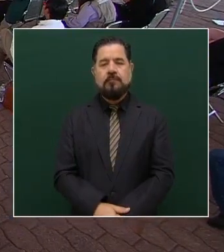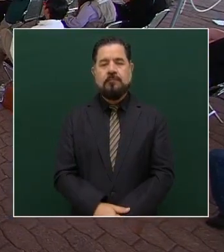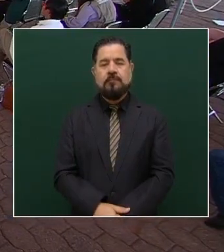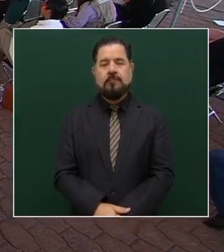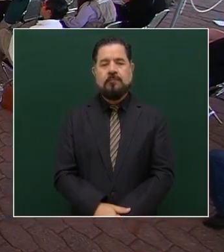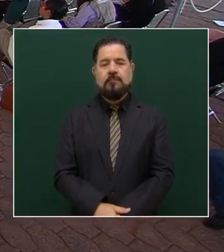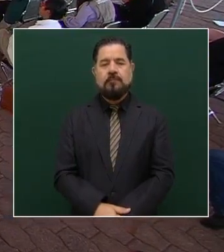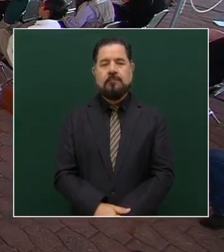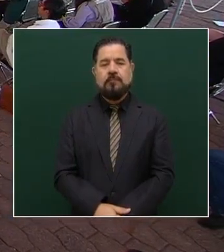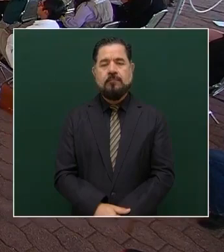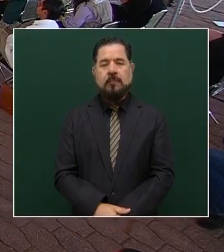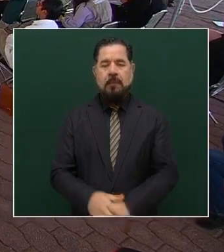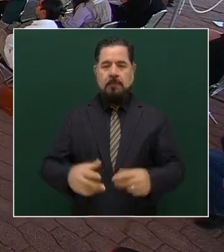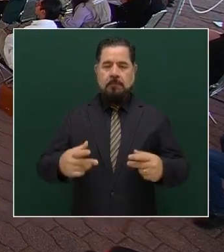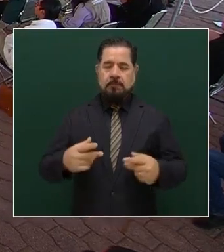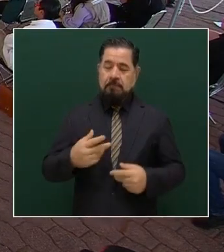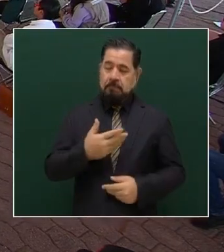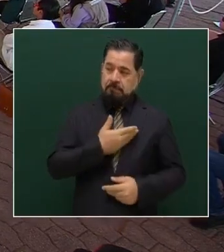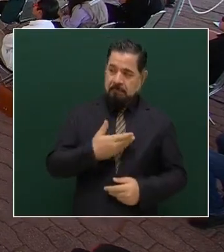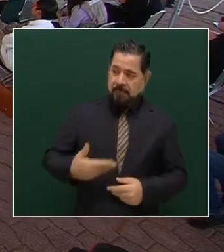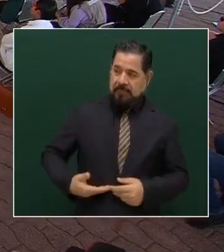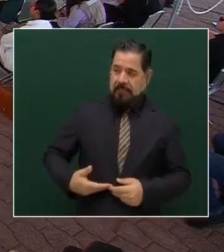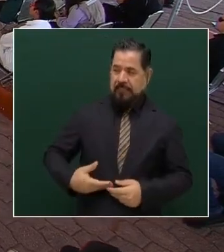Queridísimo presidente,